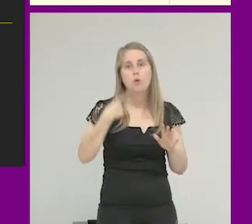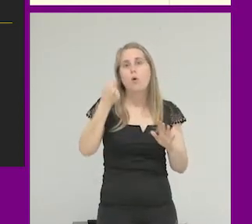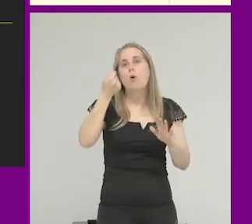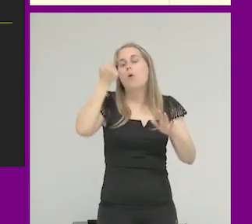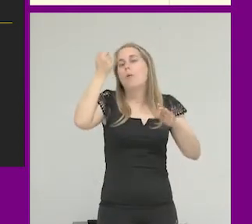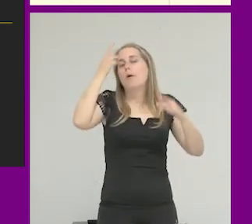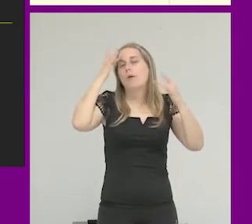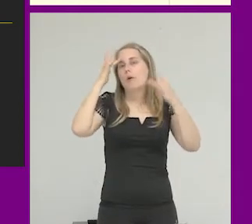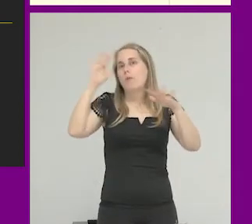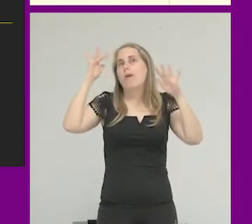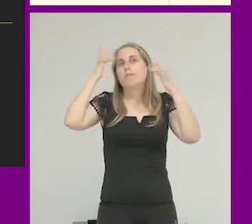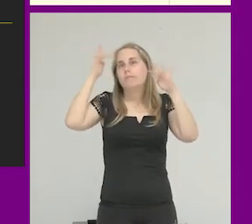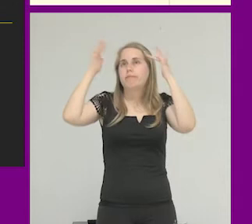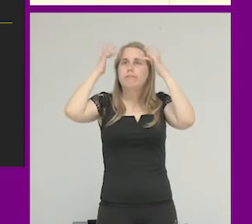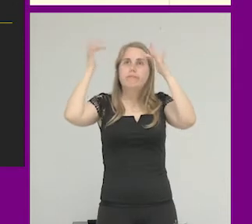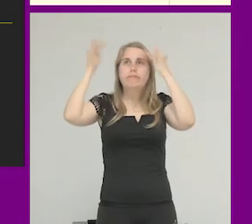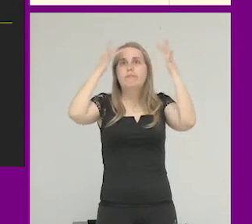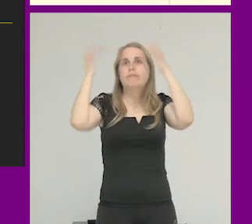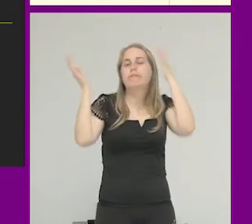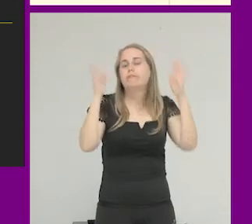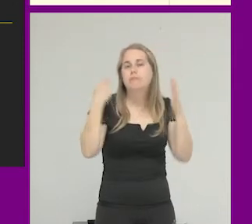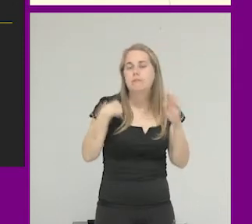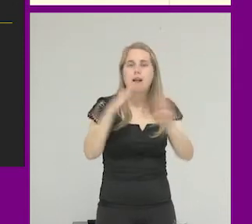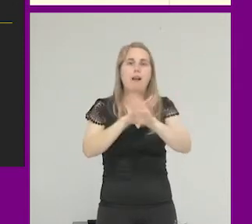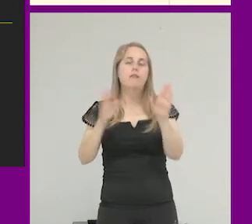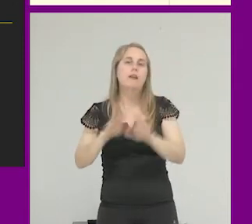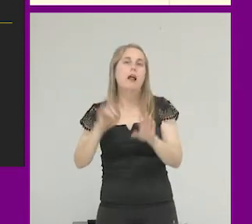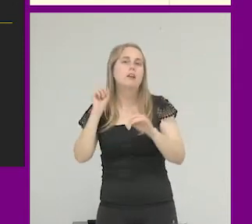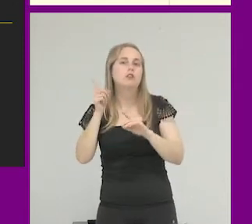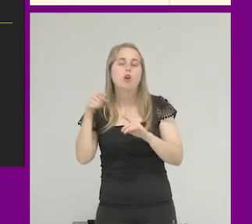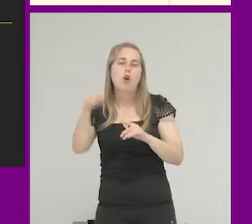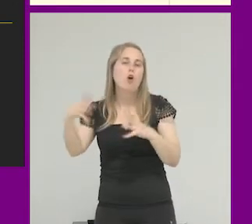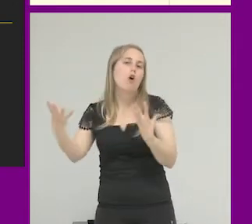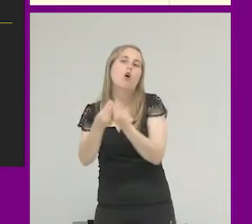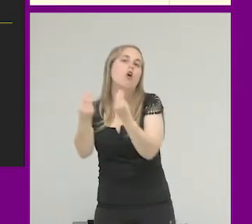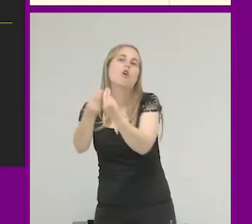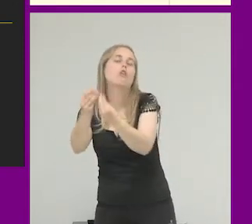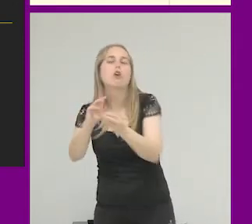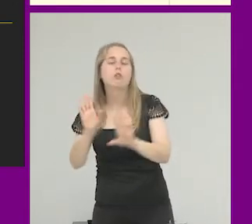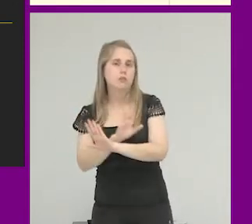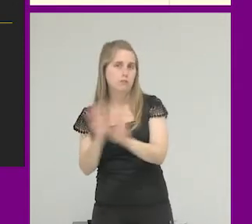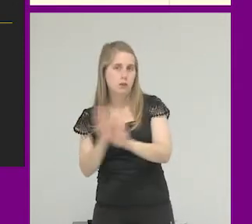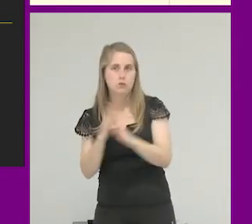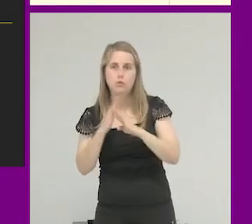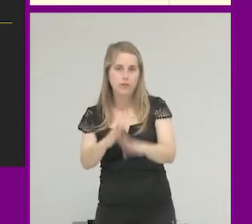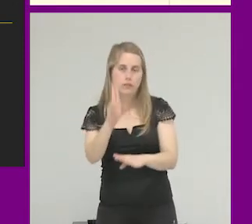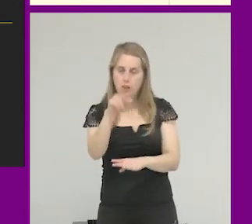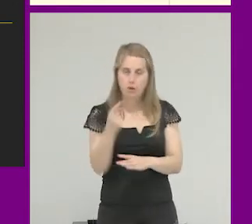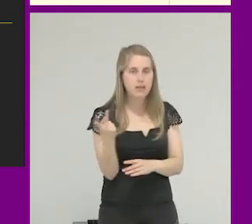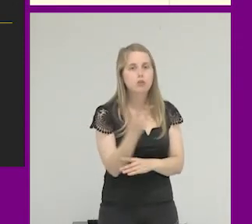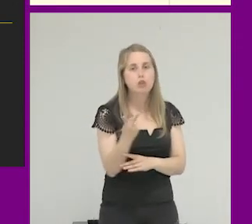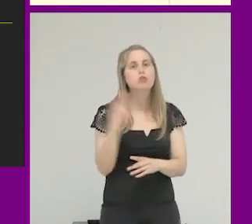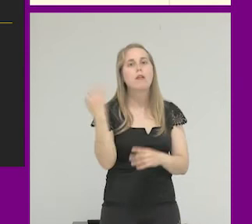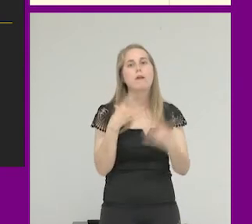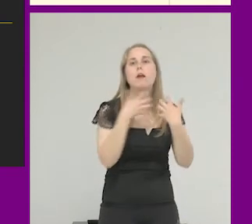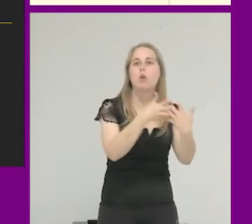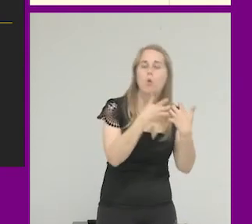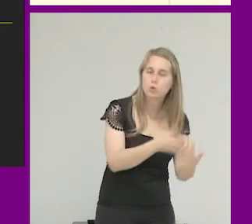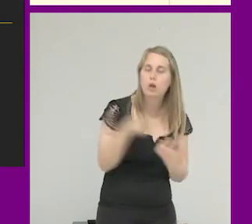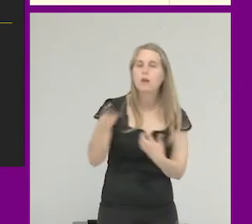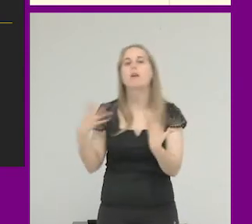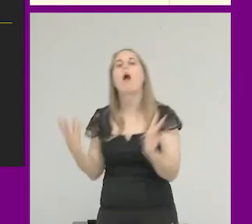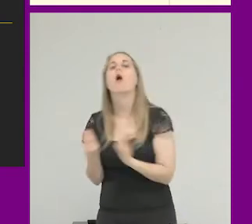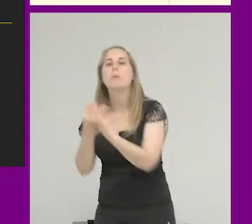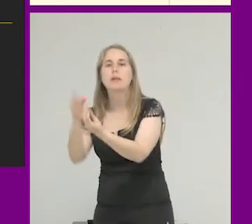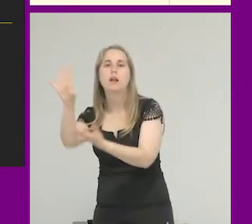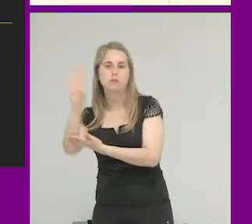eta pentsatzea gauzak kenduko diela gainetik soilik kan konpainatzen, eta ez konbatiboak izan behar behar bai, baina ezin